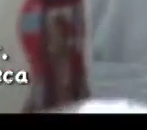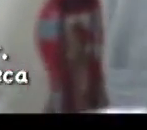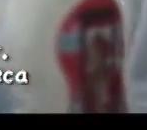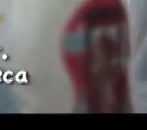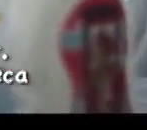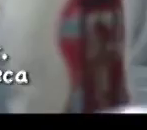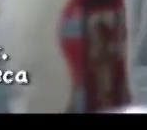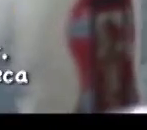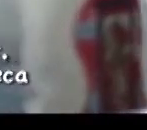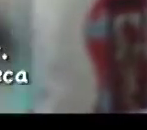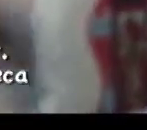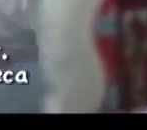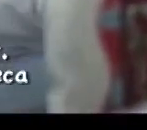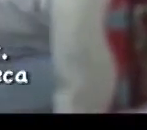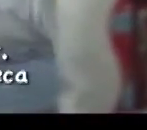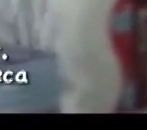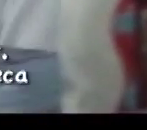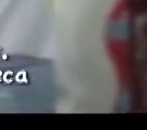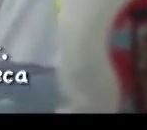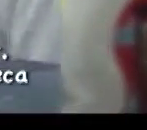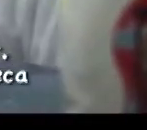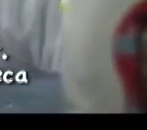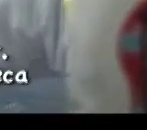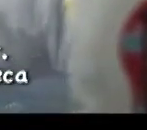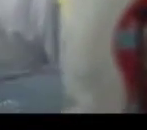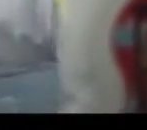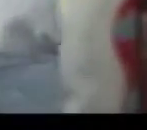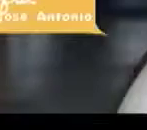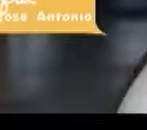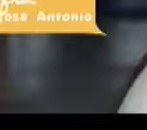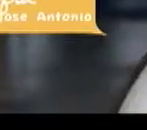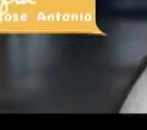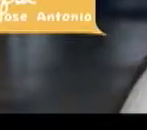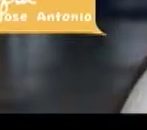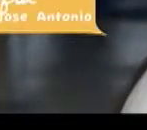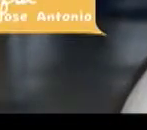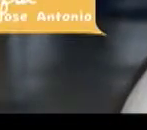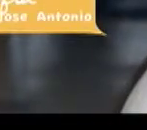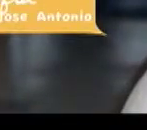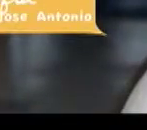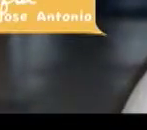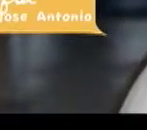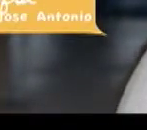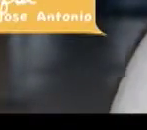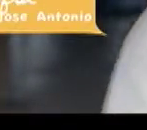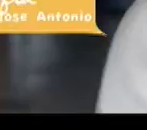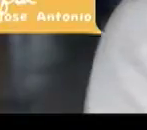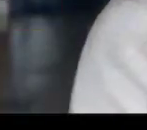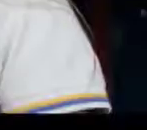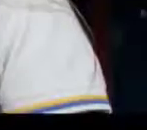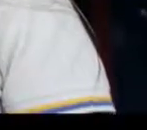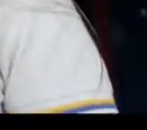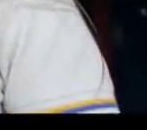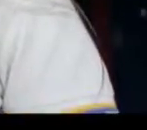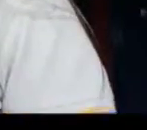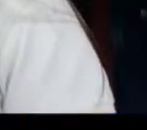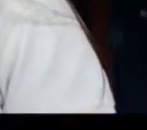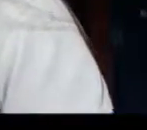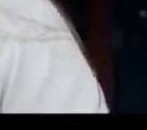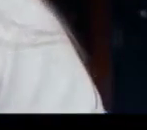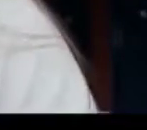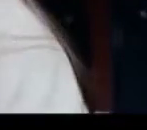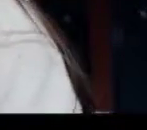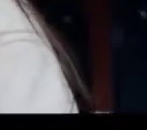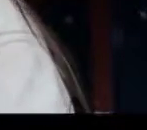Que le gustaba leer, que se guardaba en la biblioteca, que él le gustaba. Y a él sí le gusta leer, pero ¿me entiende? Él